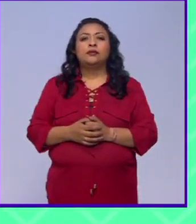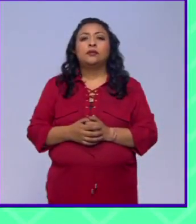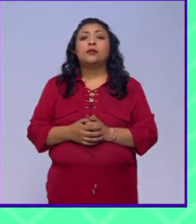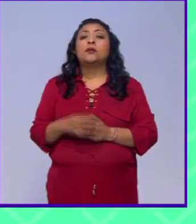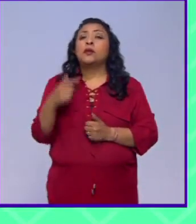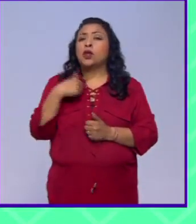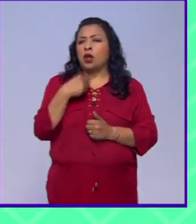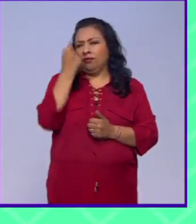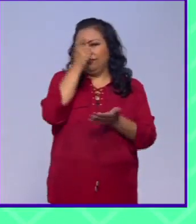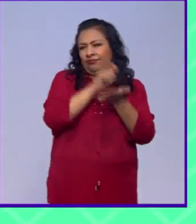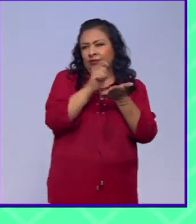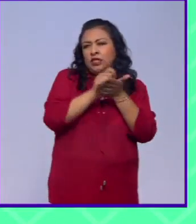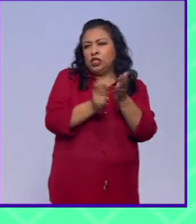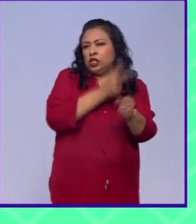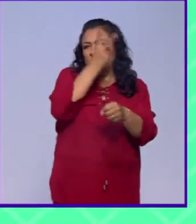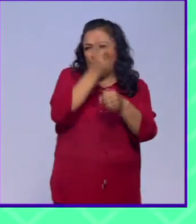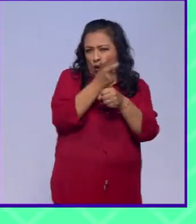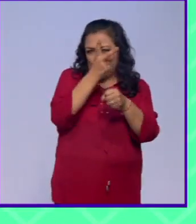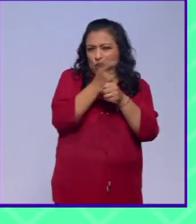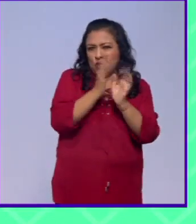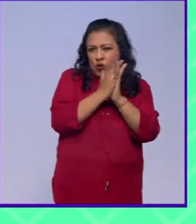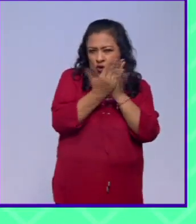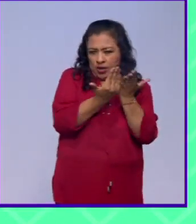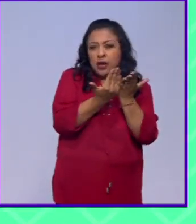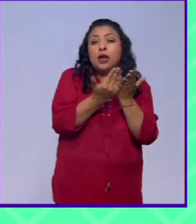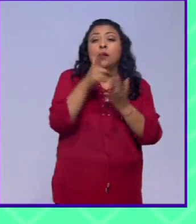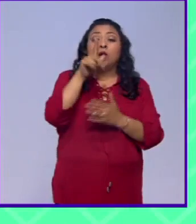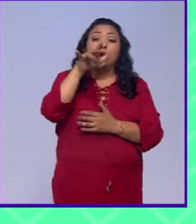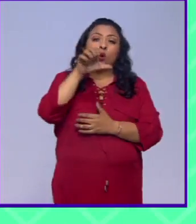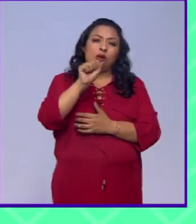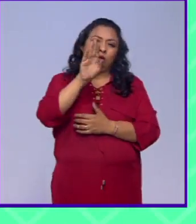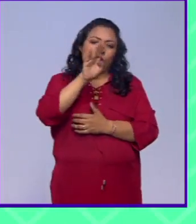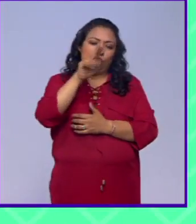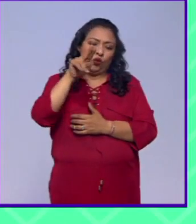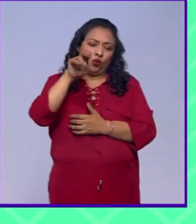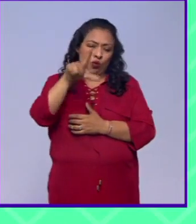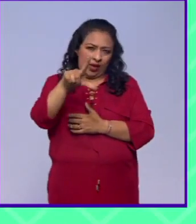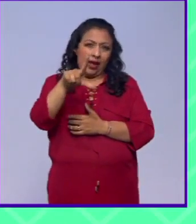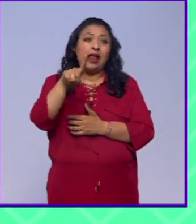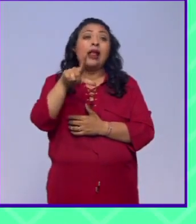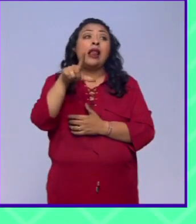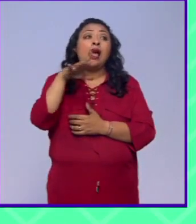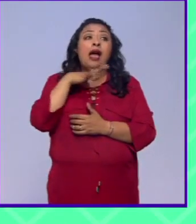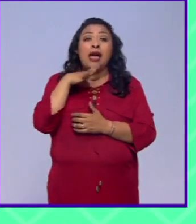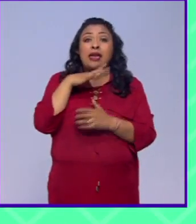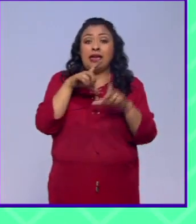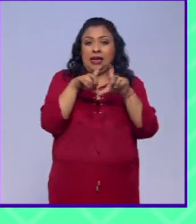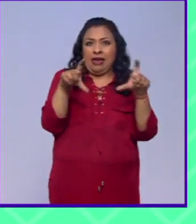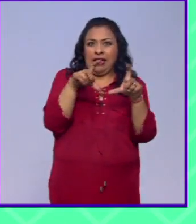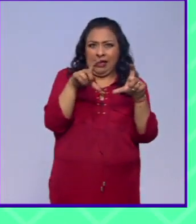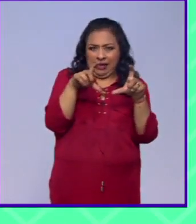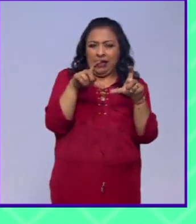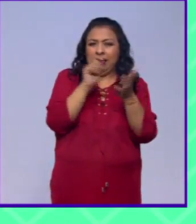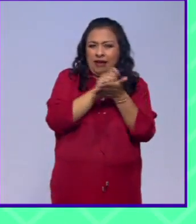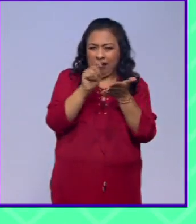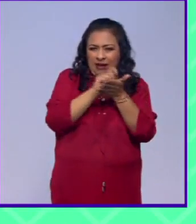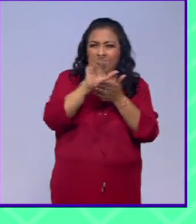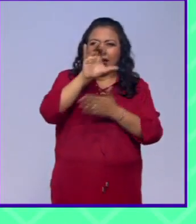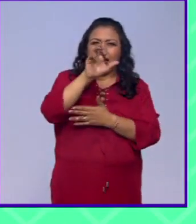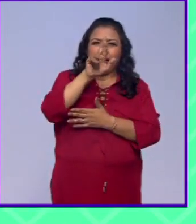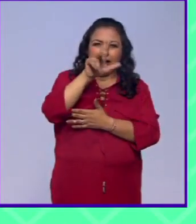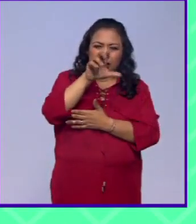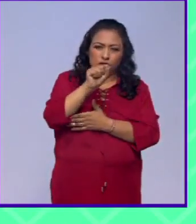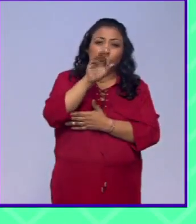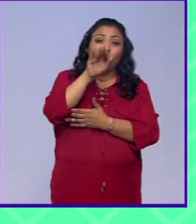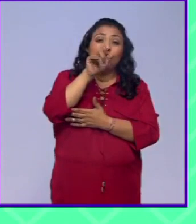Yo estaba escribiendo el segundo volumen de Luis Buñuel en su archivo, y entonces en un artículo de Carlos Fuente